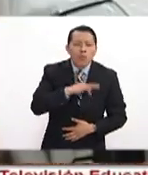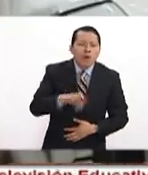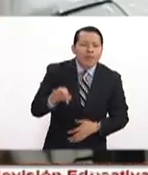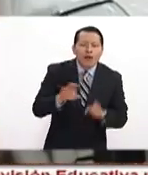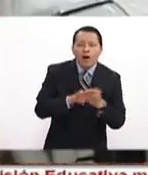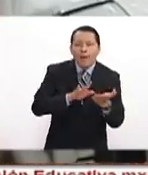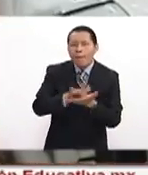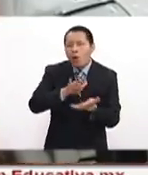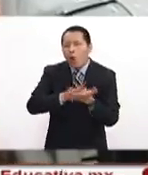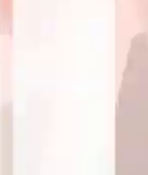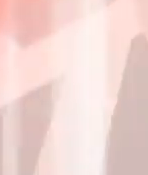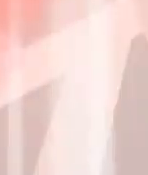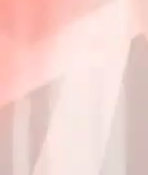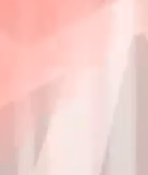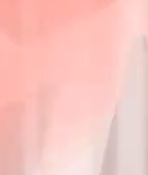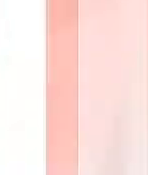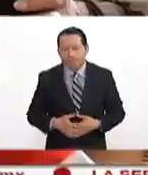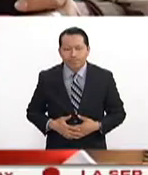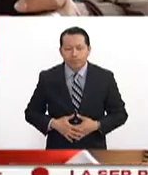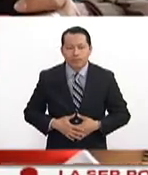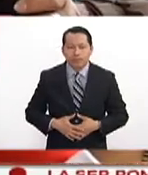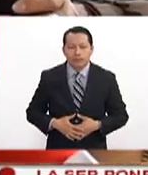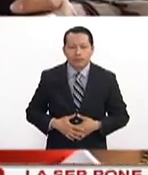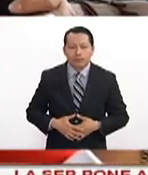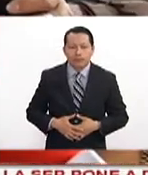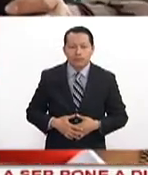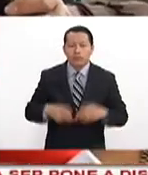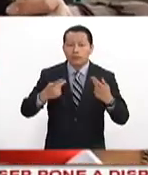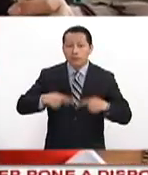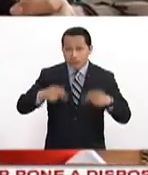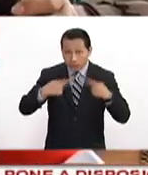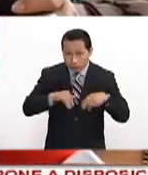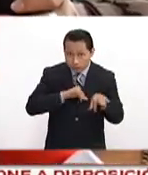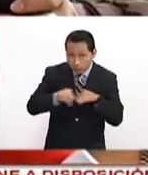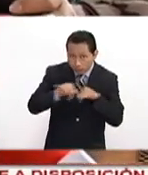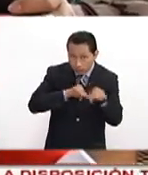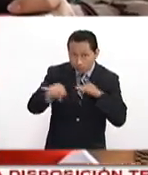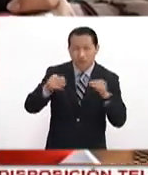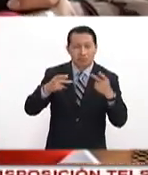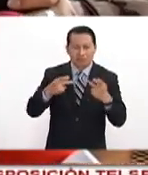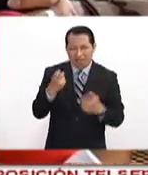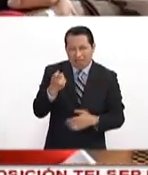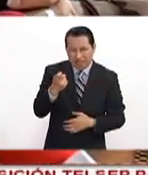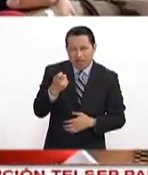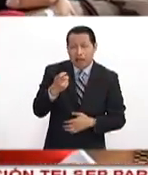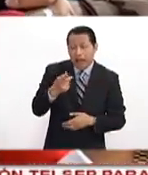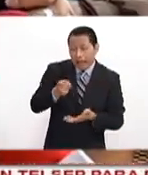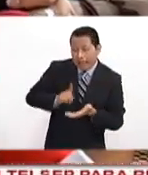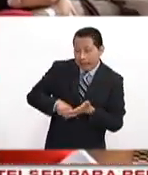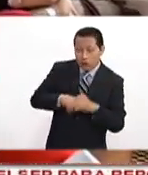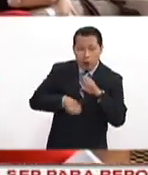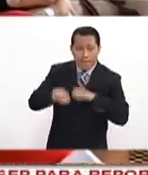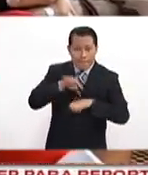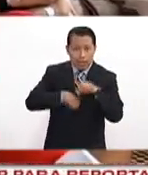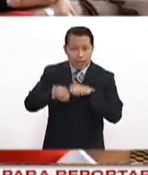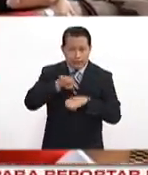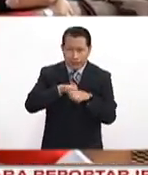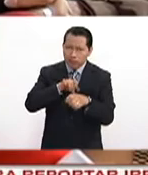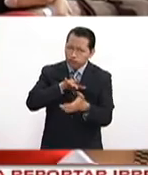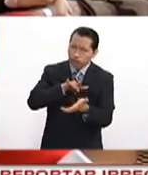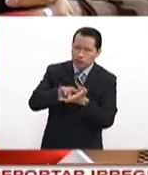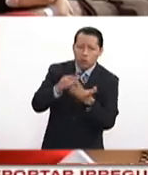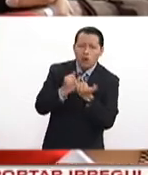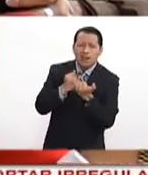para apoyarlos. A los trabajadores, a las personas que trabajan en nuestras empresas y